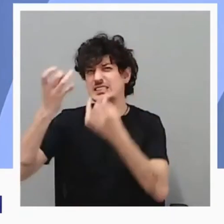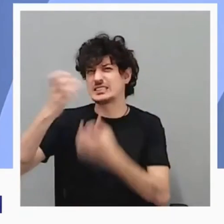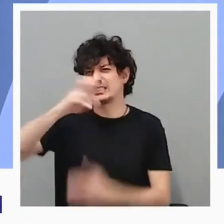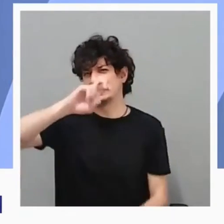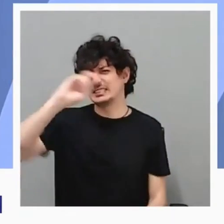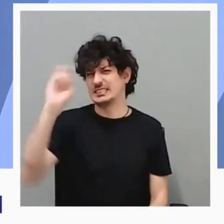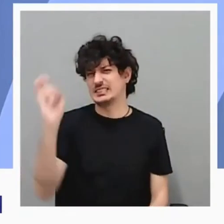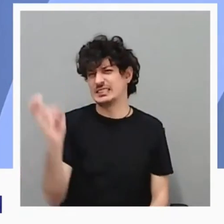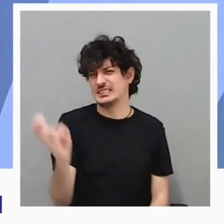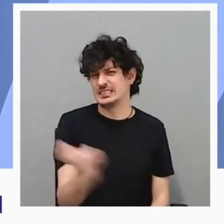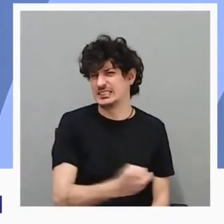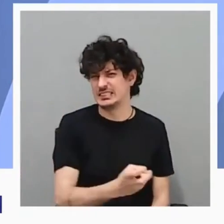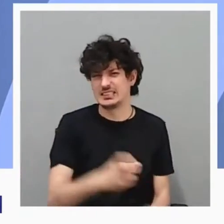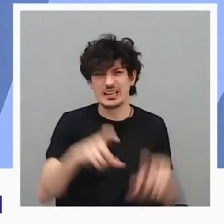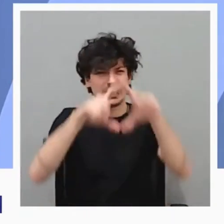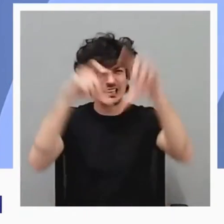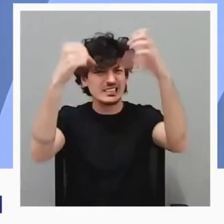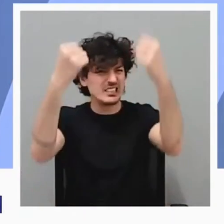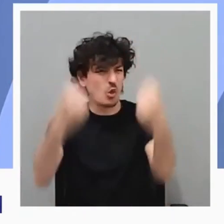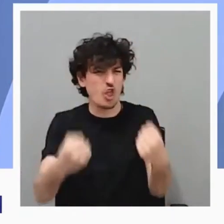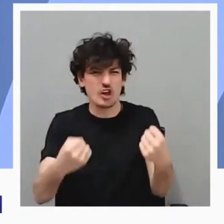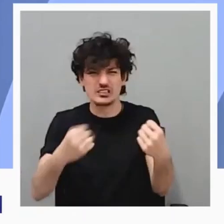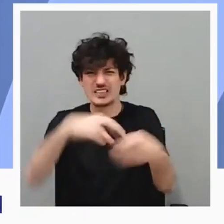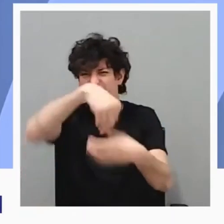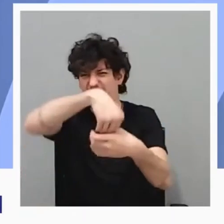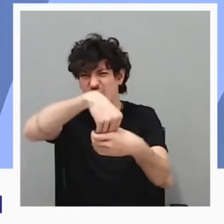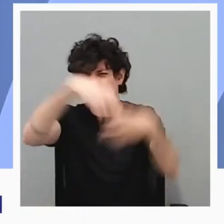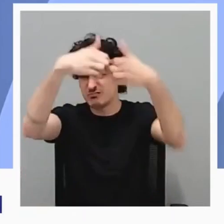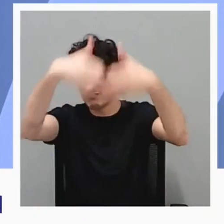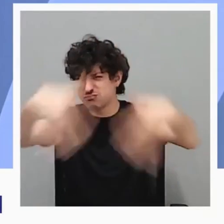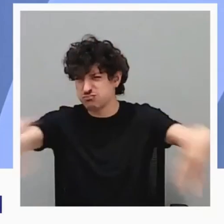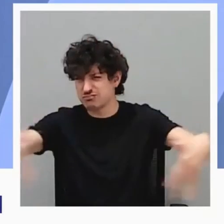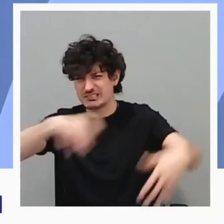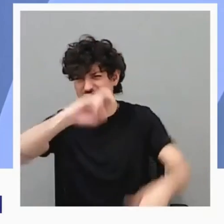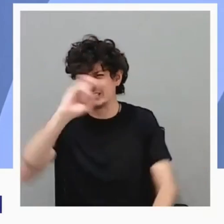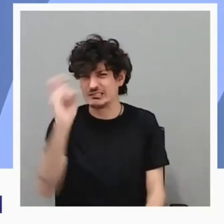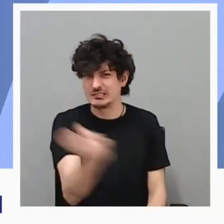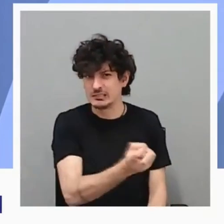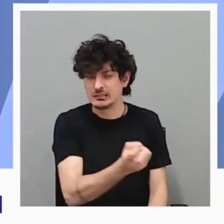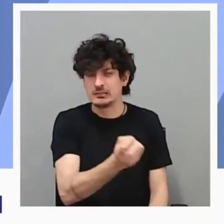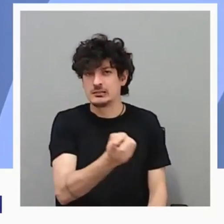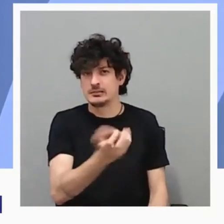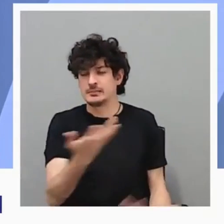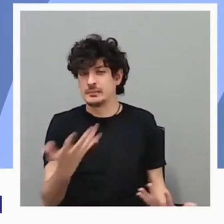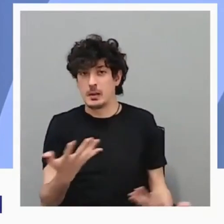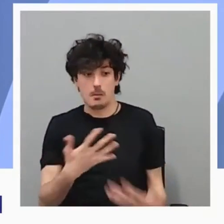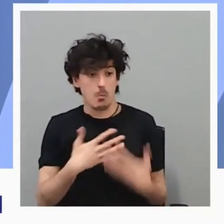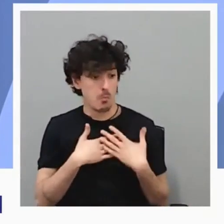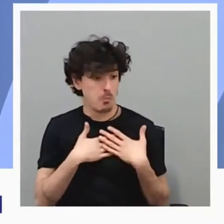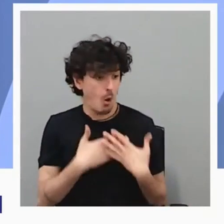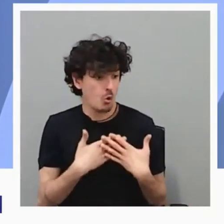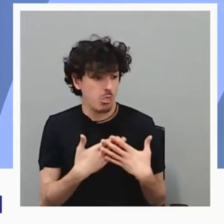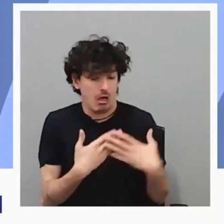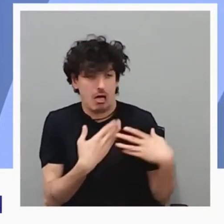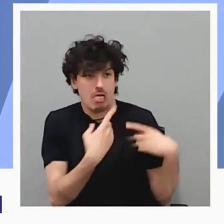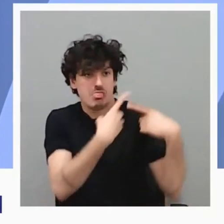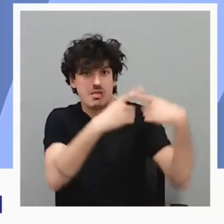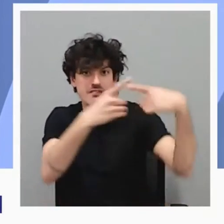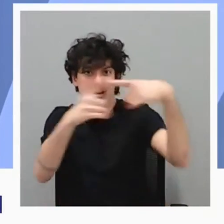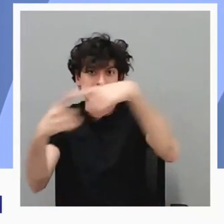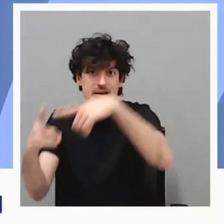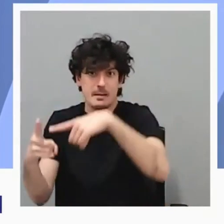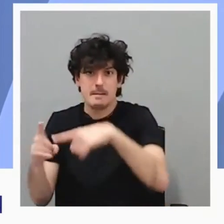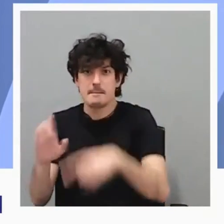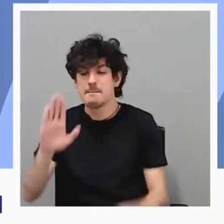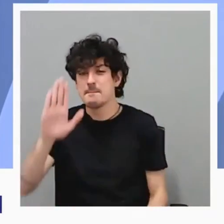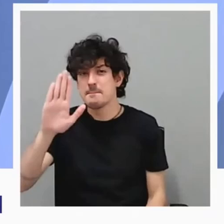institucionales, con muchos resultados, con estados de la voluntad diferentes, aunque eso sí es cierto, siempre con unos rasgos